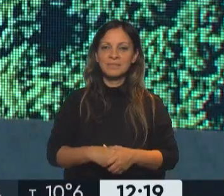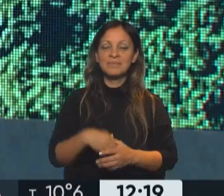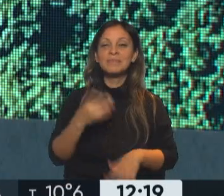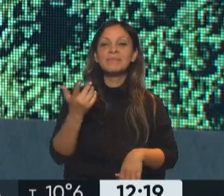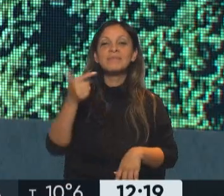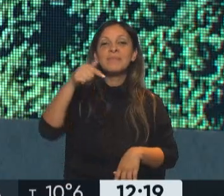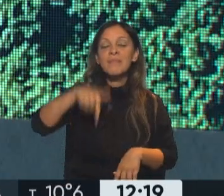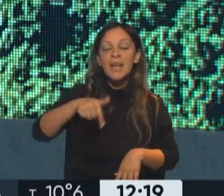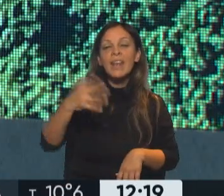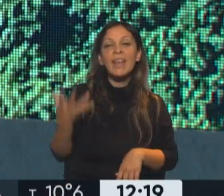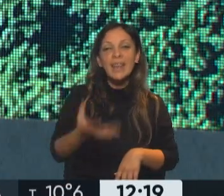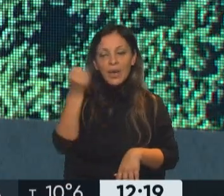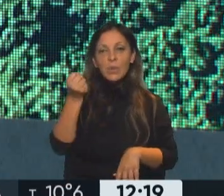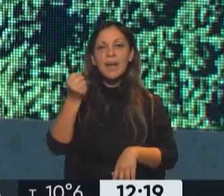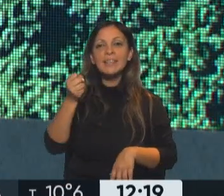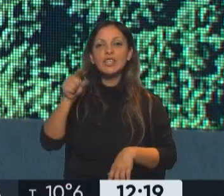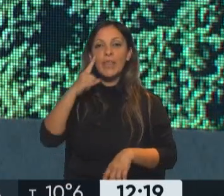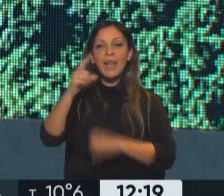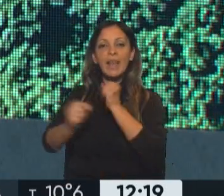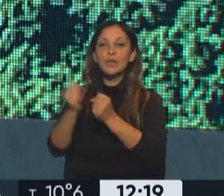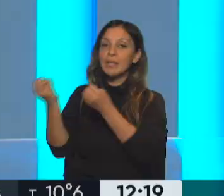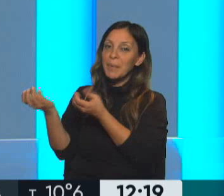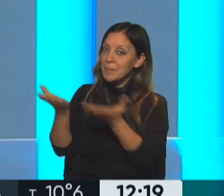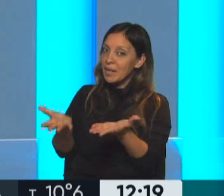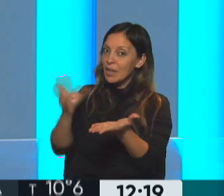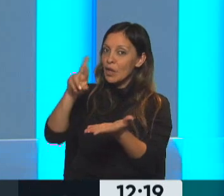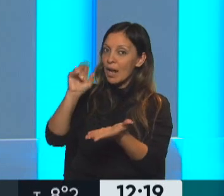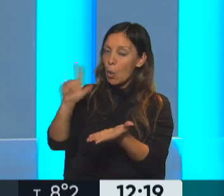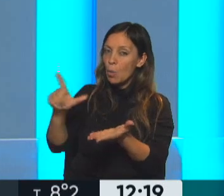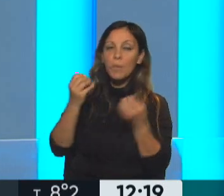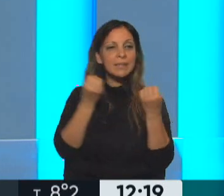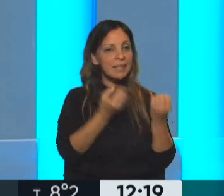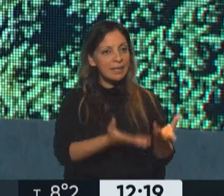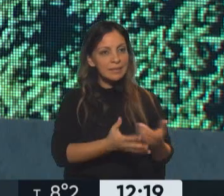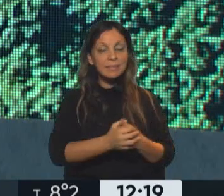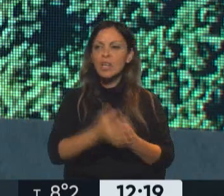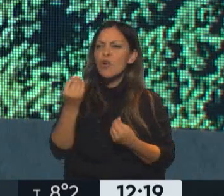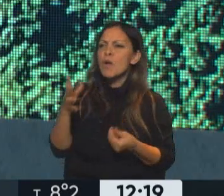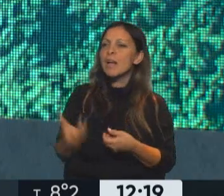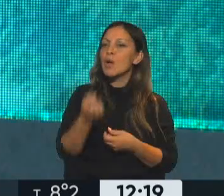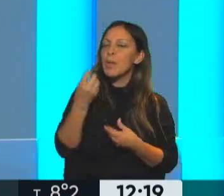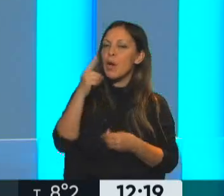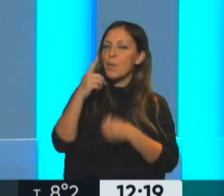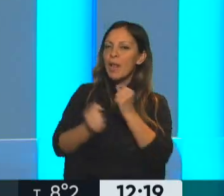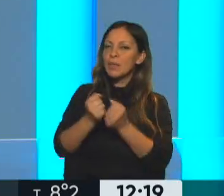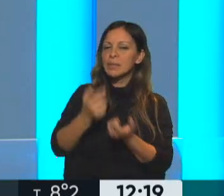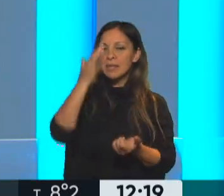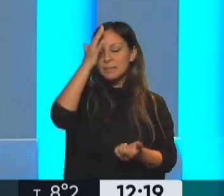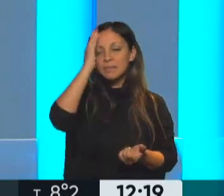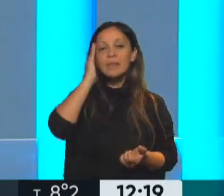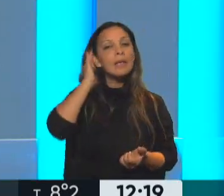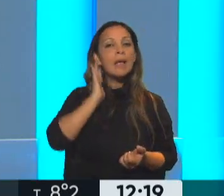el título, la recuperación de la industria. Raúl de la Torre, bienvenido, ¿cómo estamos? ¿Qué tal? ¿Cómo te va, Pablo? ¿De qué manera se recuperó la industria? Explicamos por qué